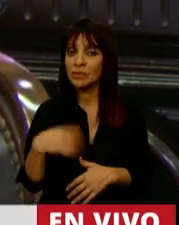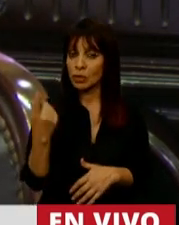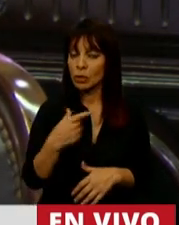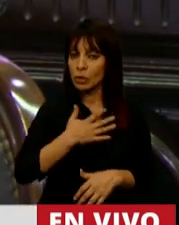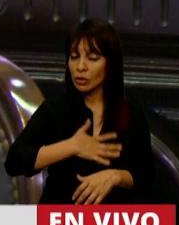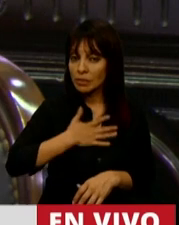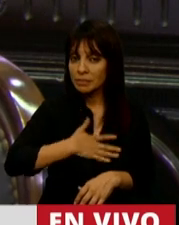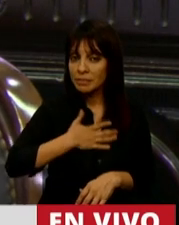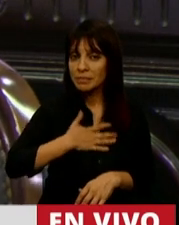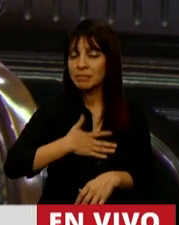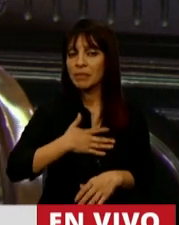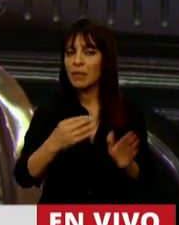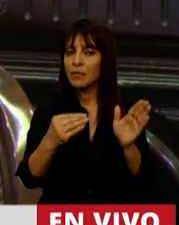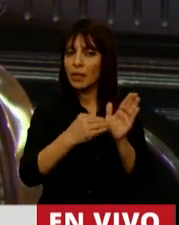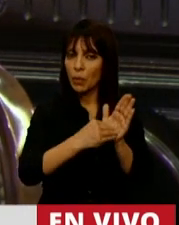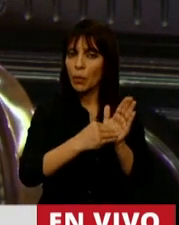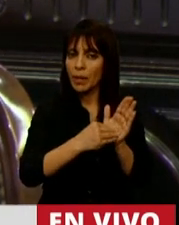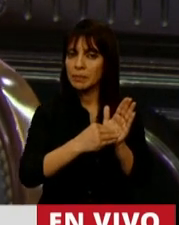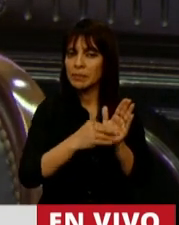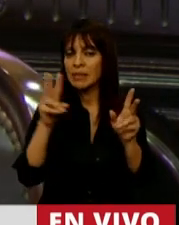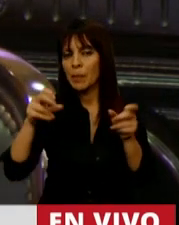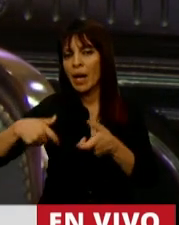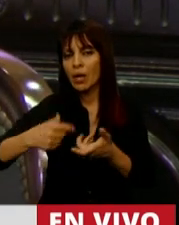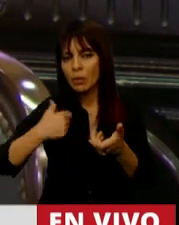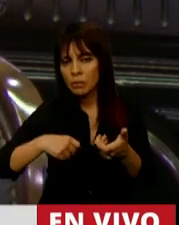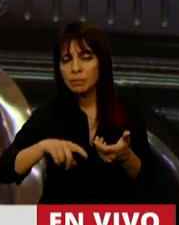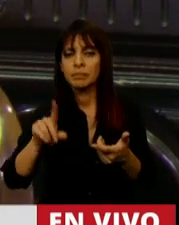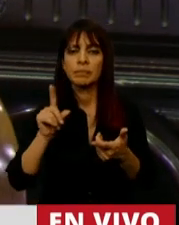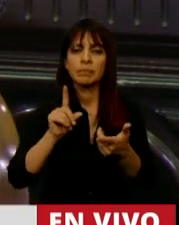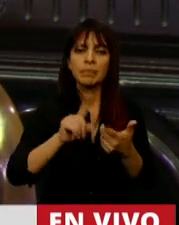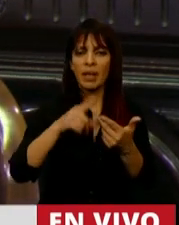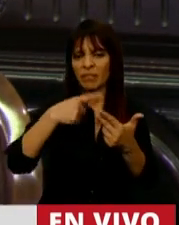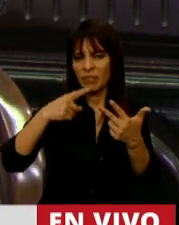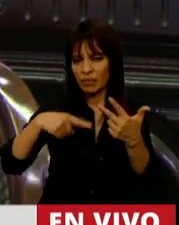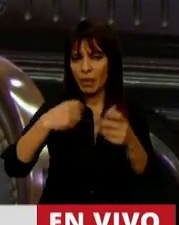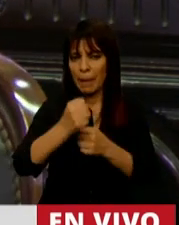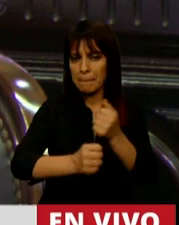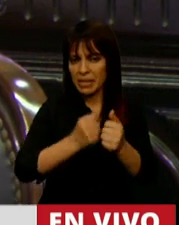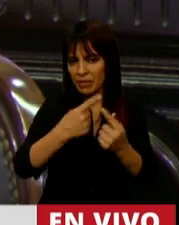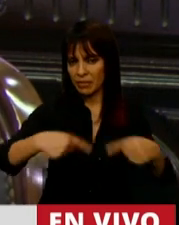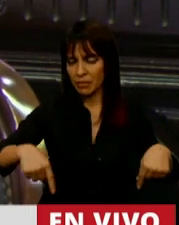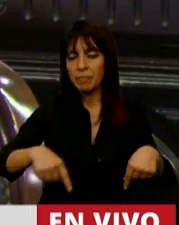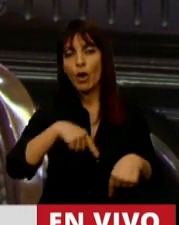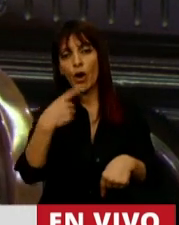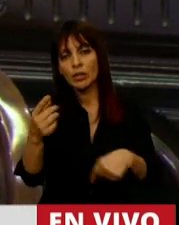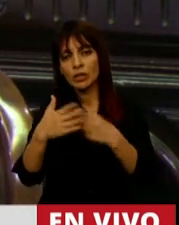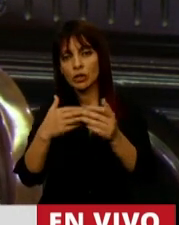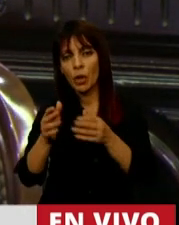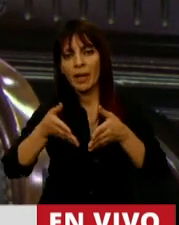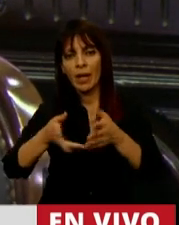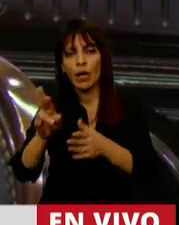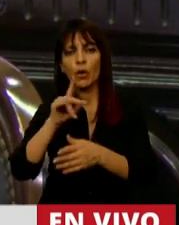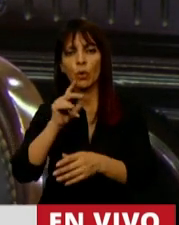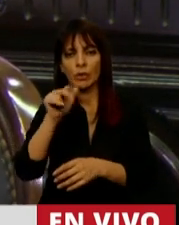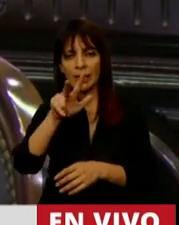que estén en el presupuesto las cloacas para Huatraché, para Rancul, obras que también, como la Ruta